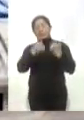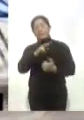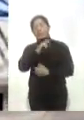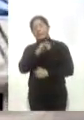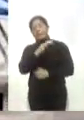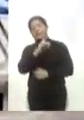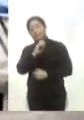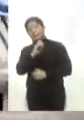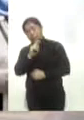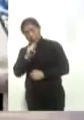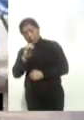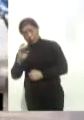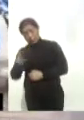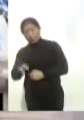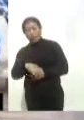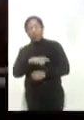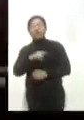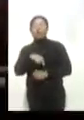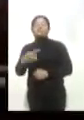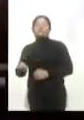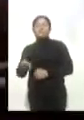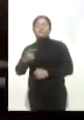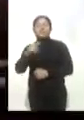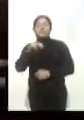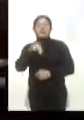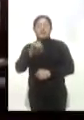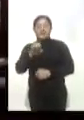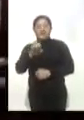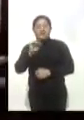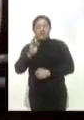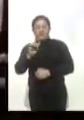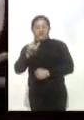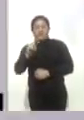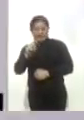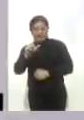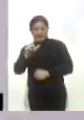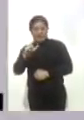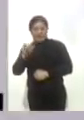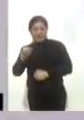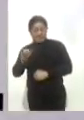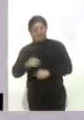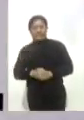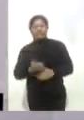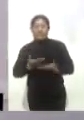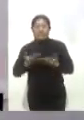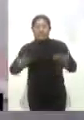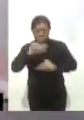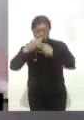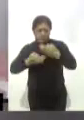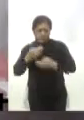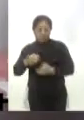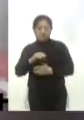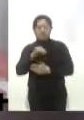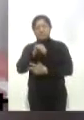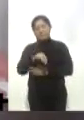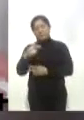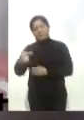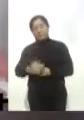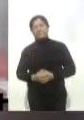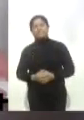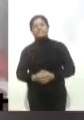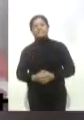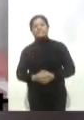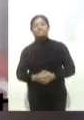y Neptalí Gutiérrez Juárez, respectivamente. Para Ahora Noticias, Marian Gómez. Ahí tiene la